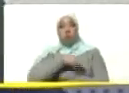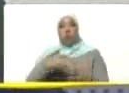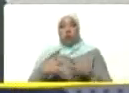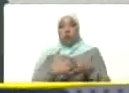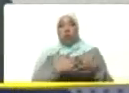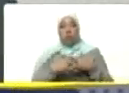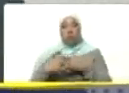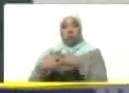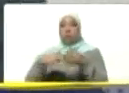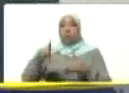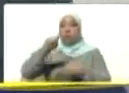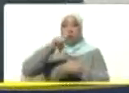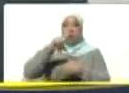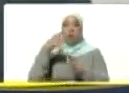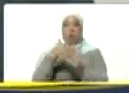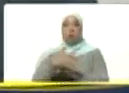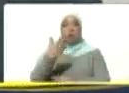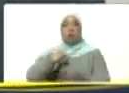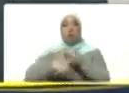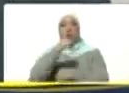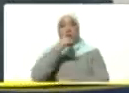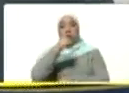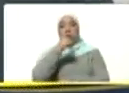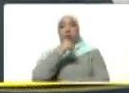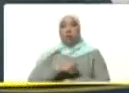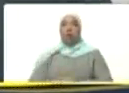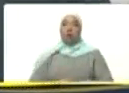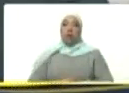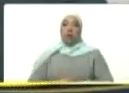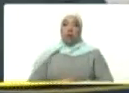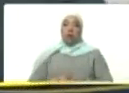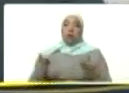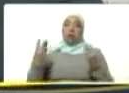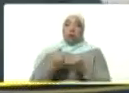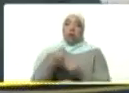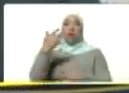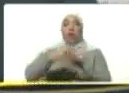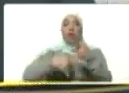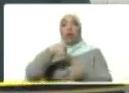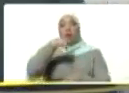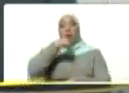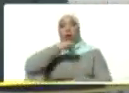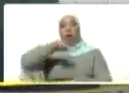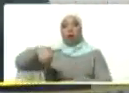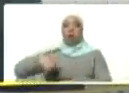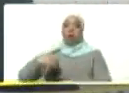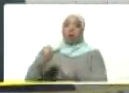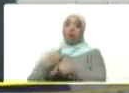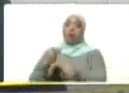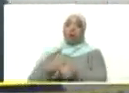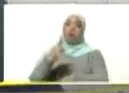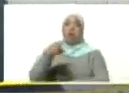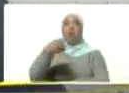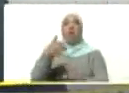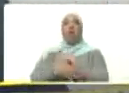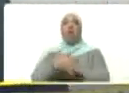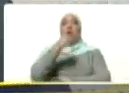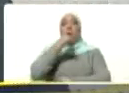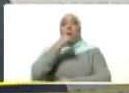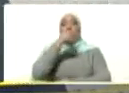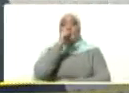Caribe, the Caribbean Community, CARICOM, el CARICOM, the Organization of Eastern Caribbean